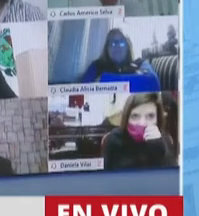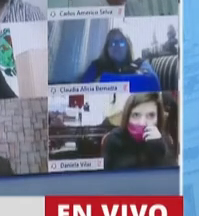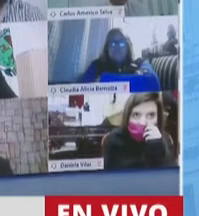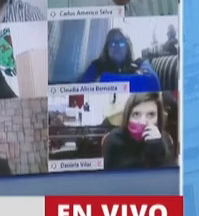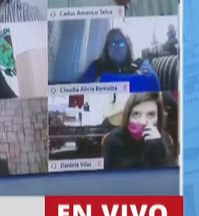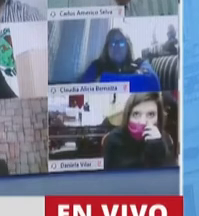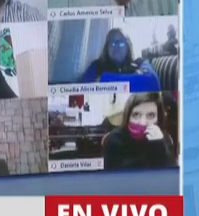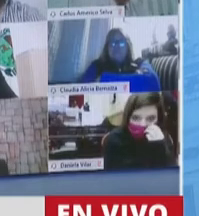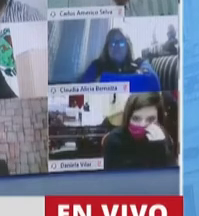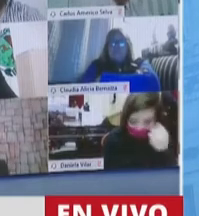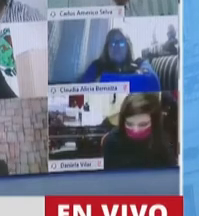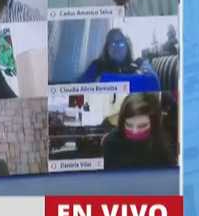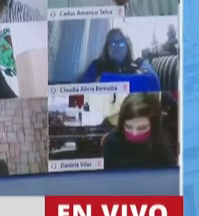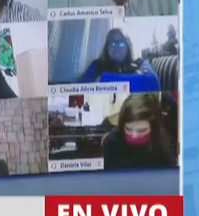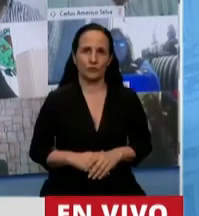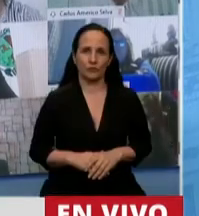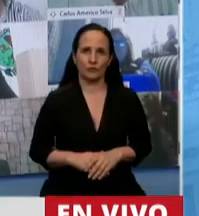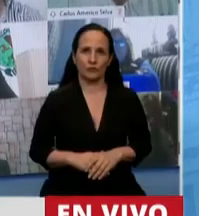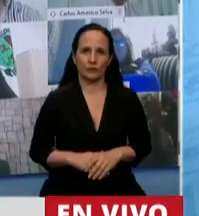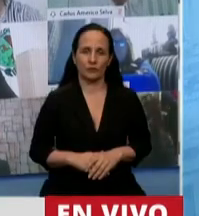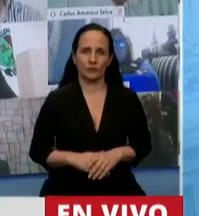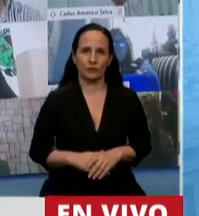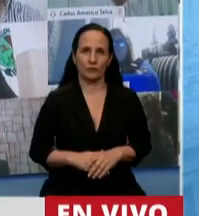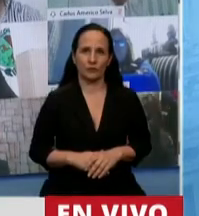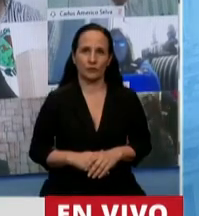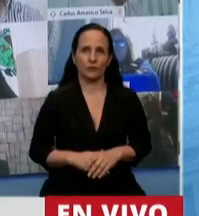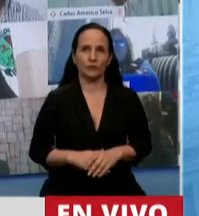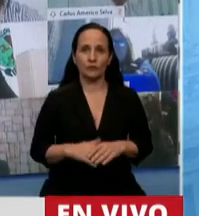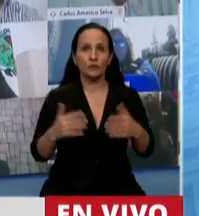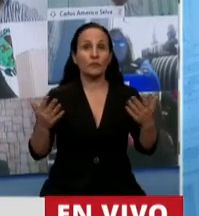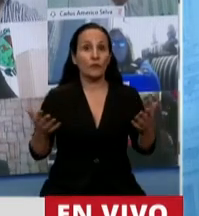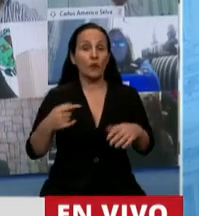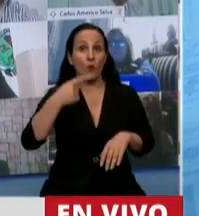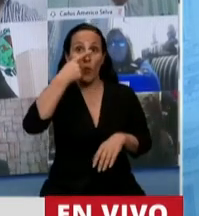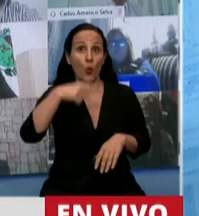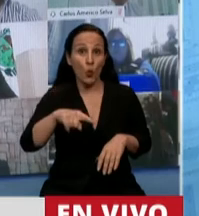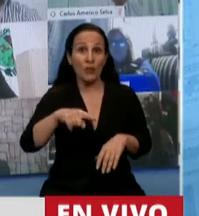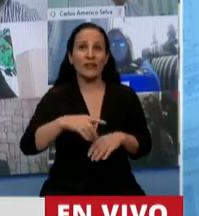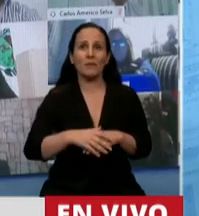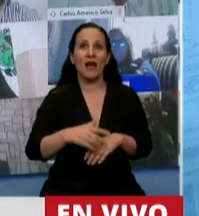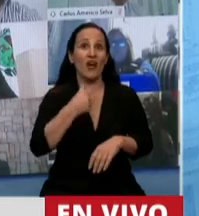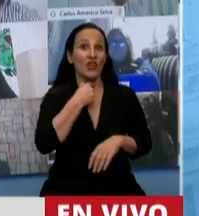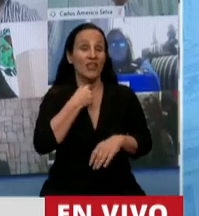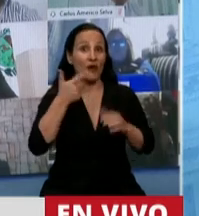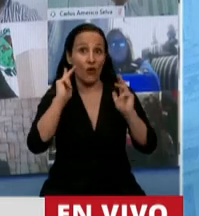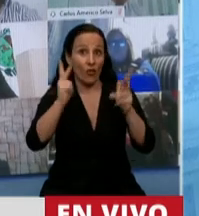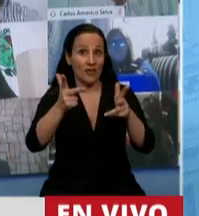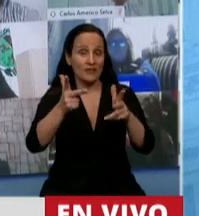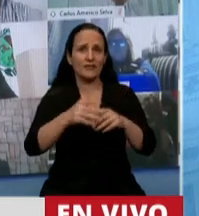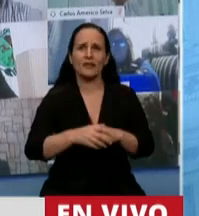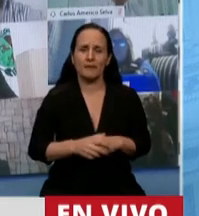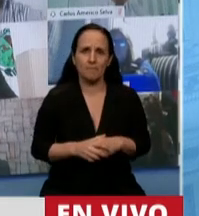la producción pasan por crisis o dificultades. Y por último, quiero resaltar